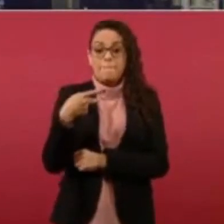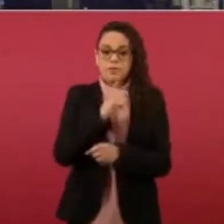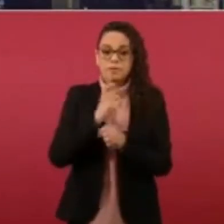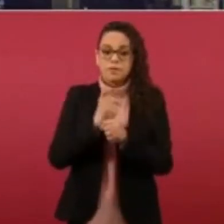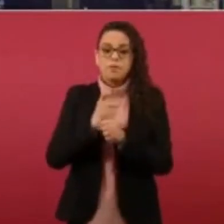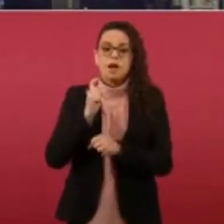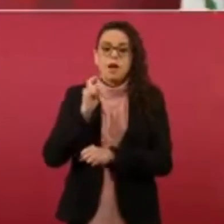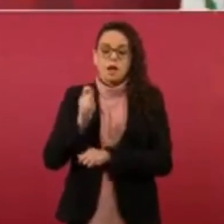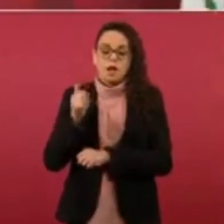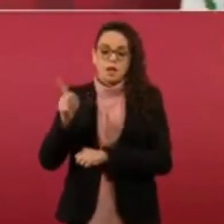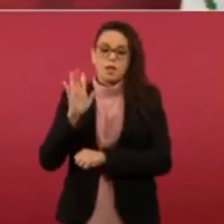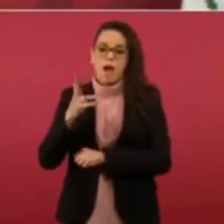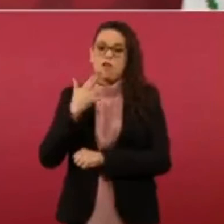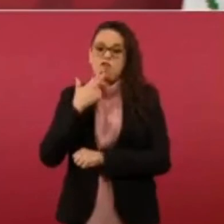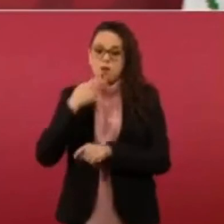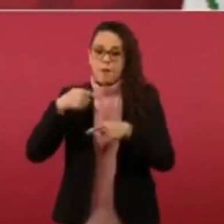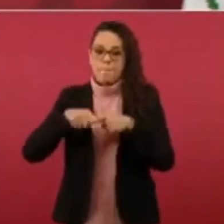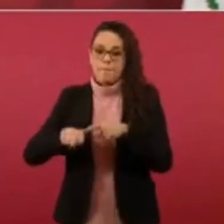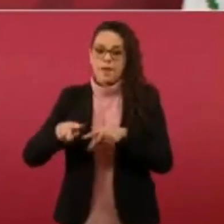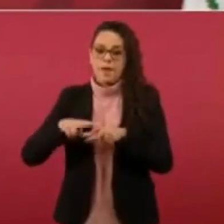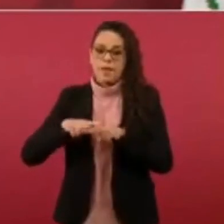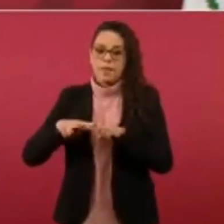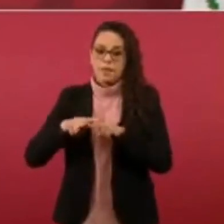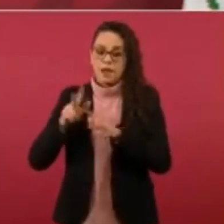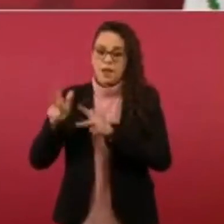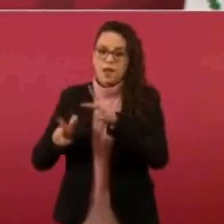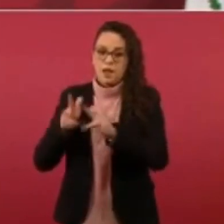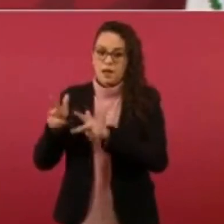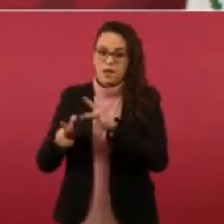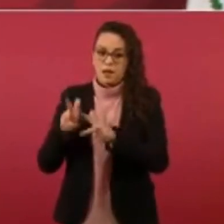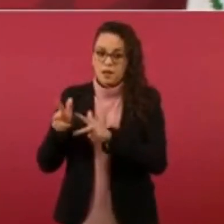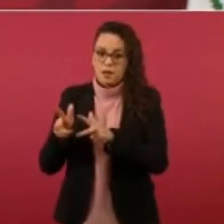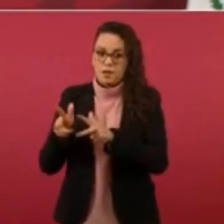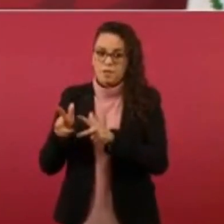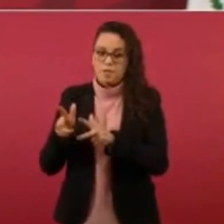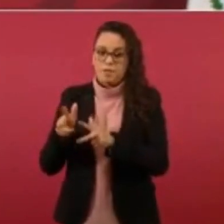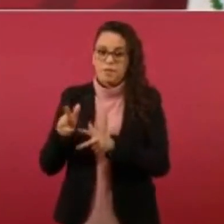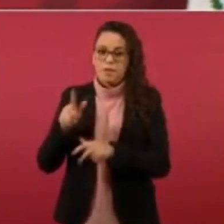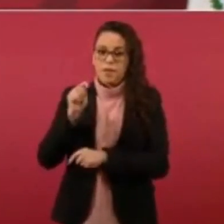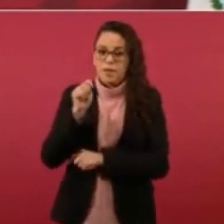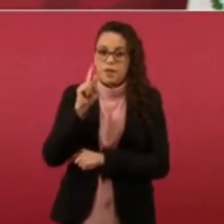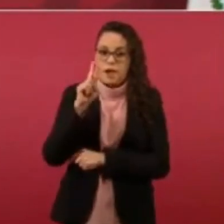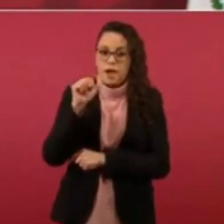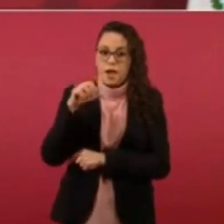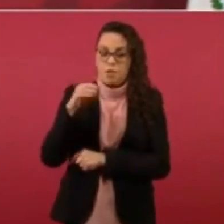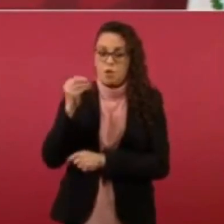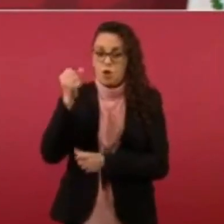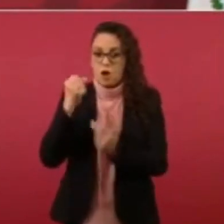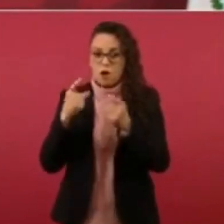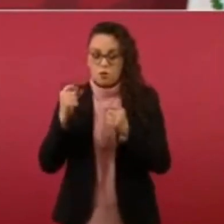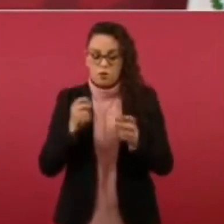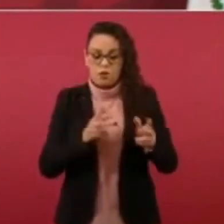trenes funcionando en algunos tramos, pero en diciembre ya vamos a hacer el recorrido completo.